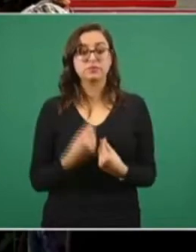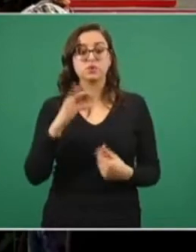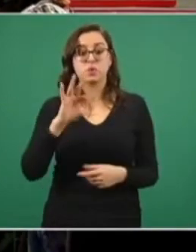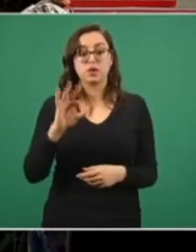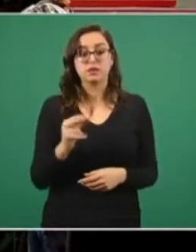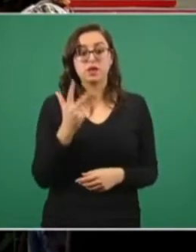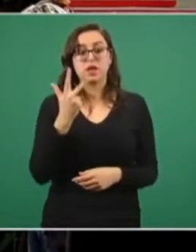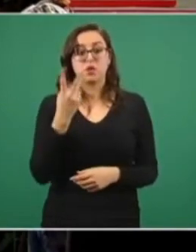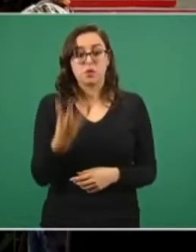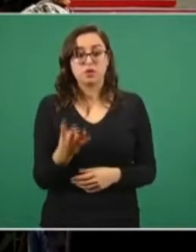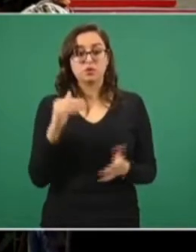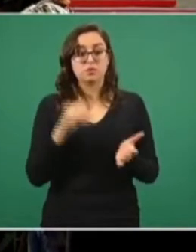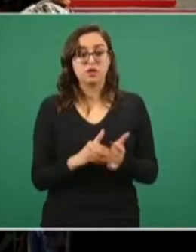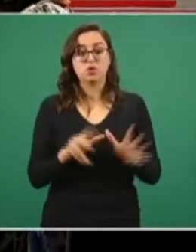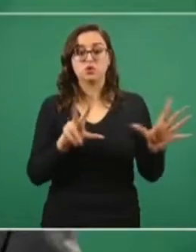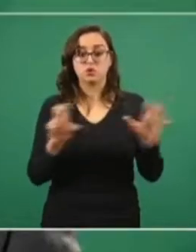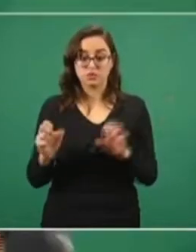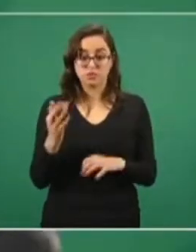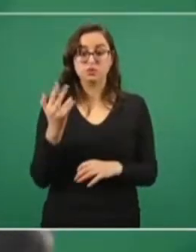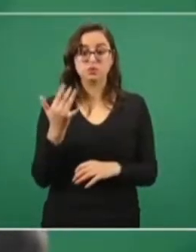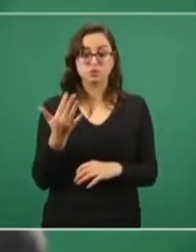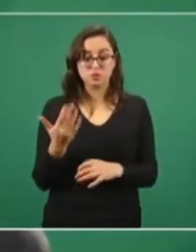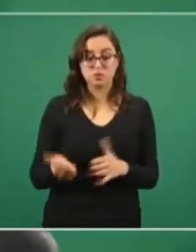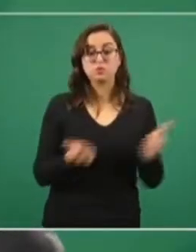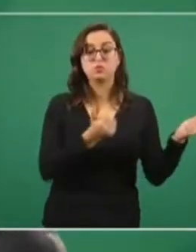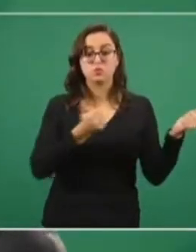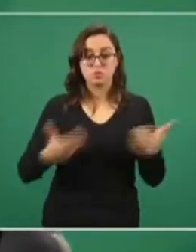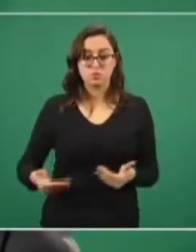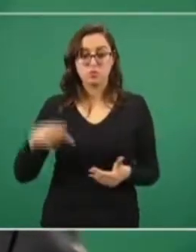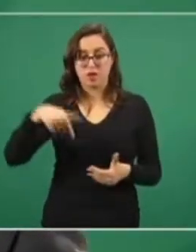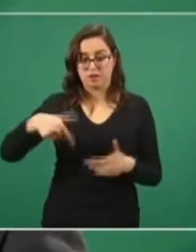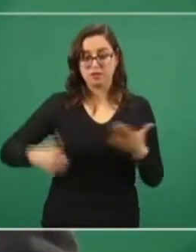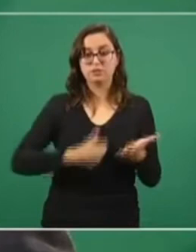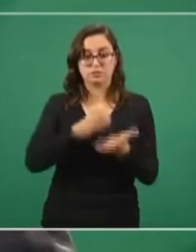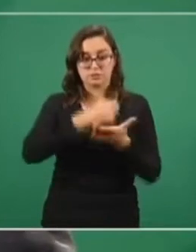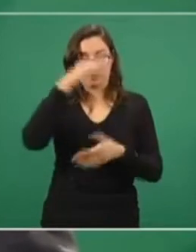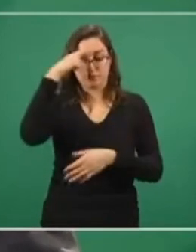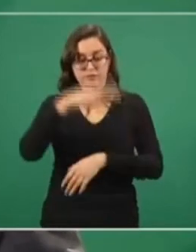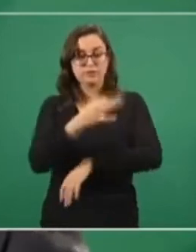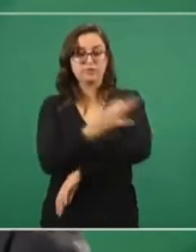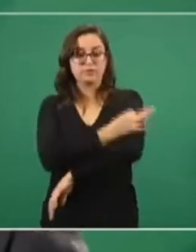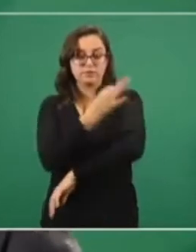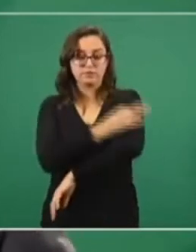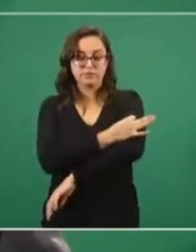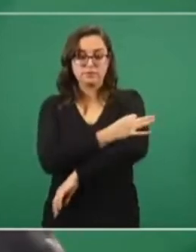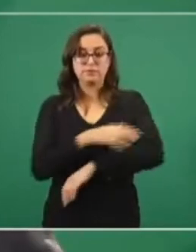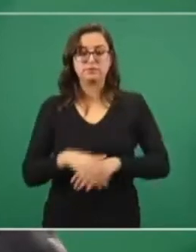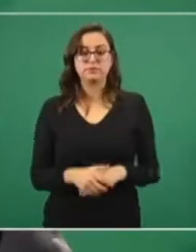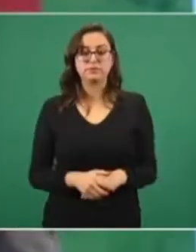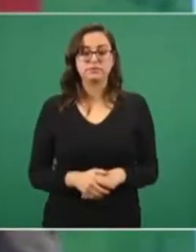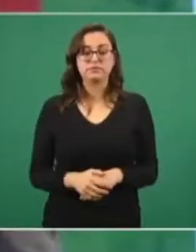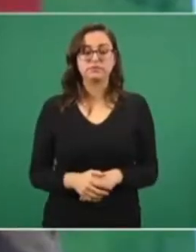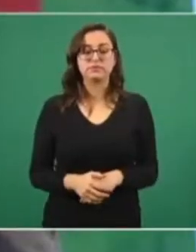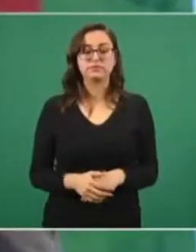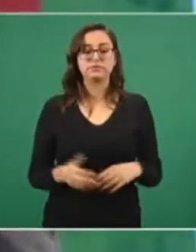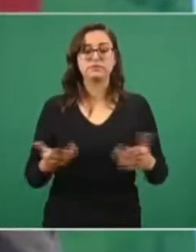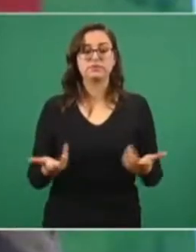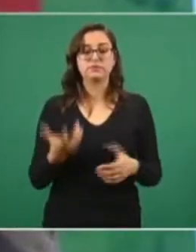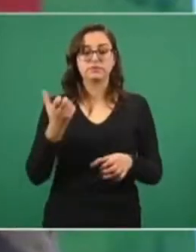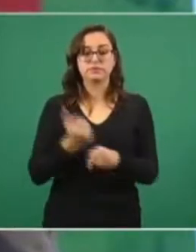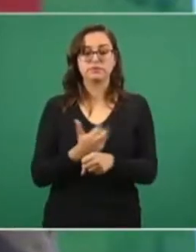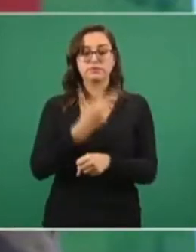44.850 dosis que serán utilizadas en la Ciudad de México. En la recepción de estas vacunas estará el